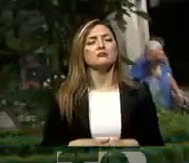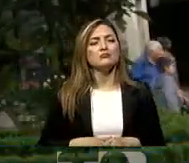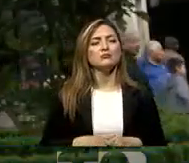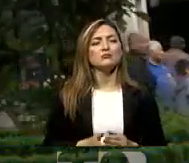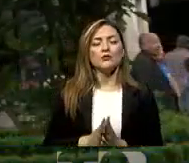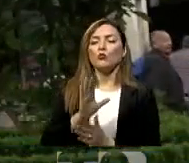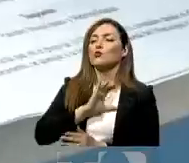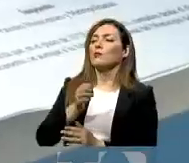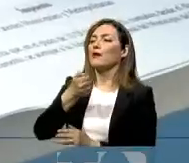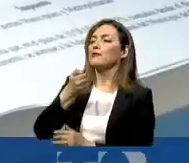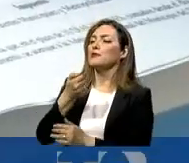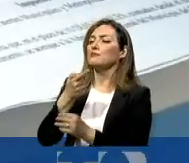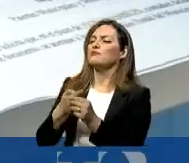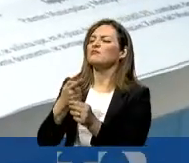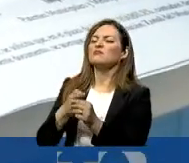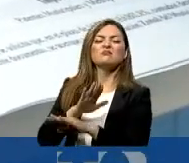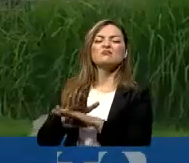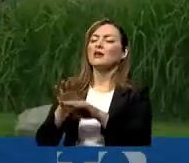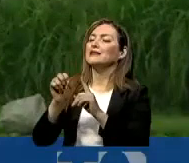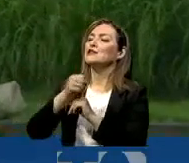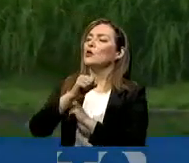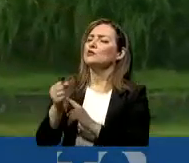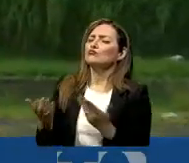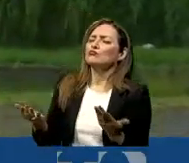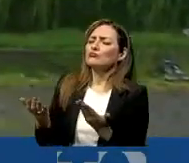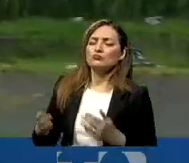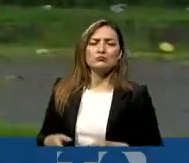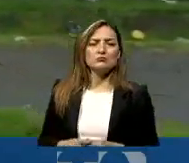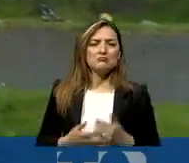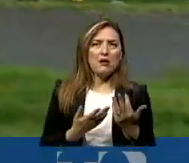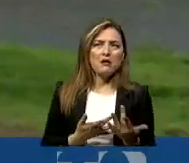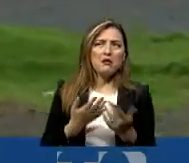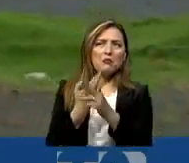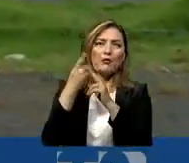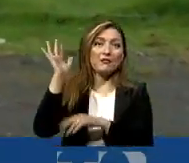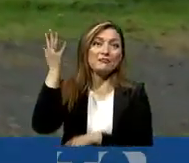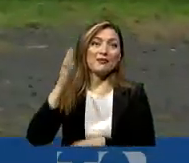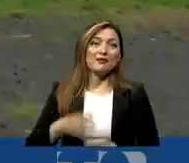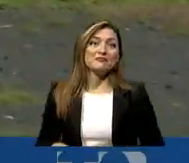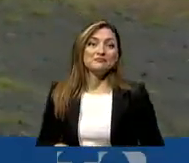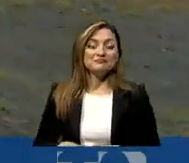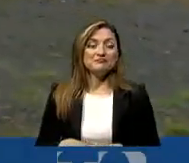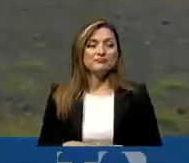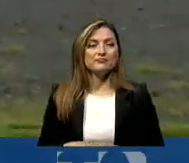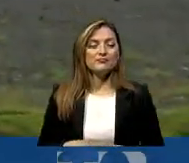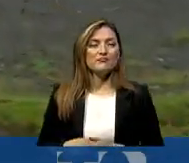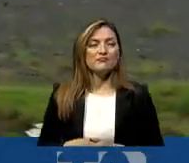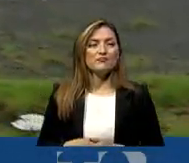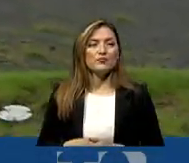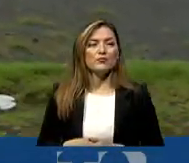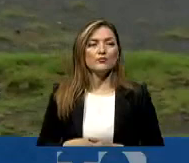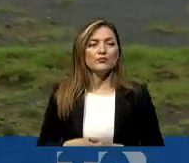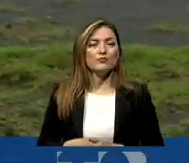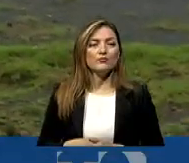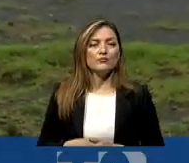una entrevista al municipio de quito para conocer cuál es la situación de este proceso pero hasta el cierre de este reportaje no obtuvimos respuesta